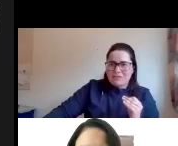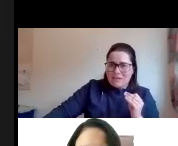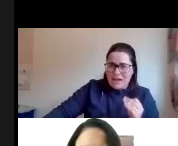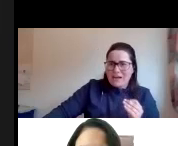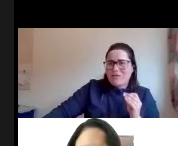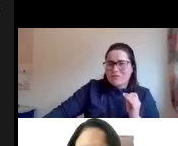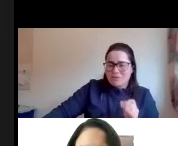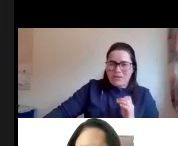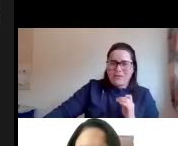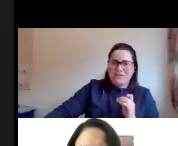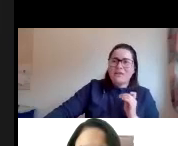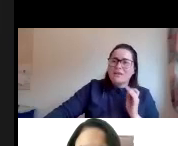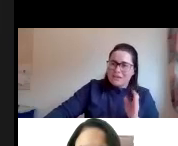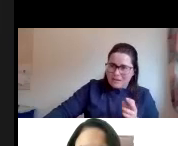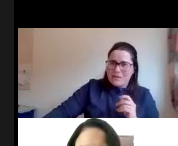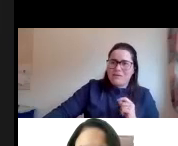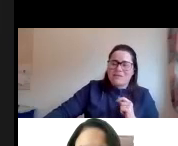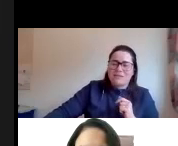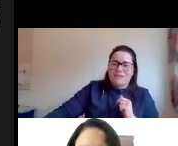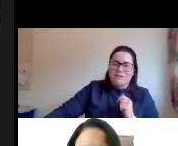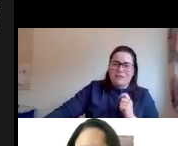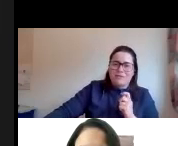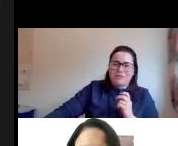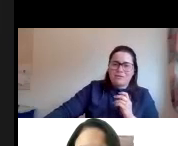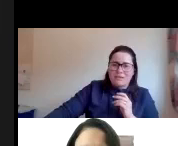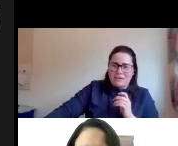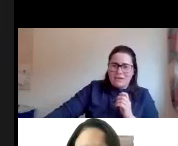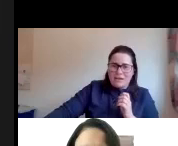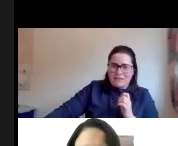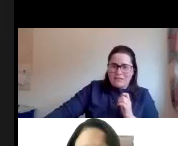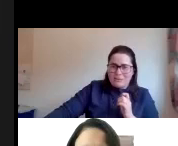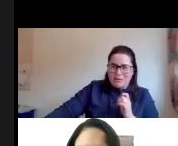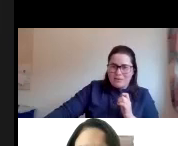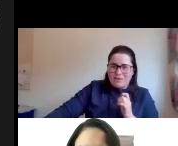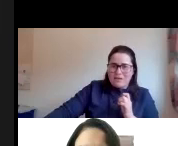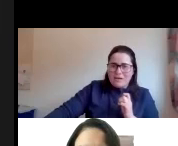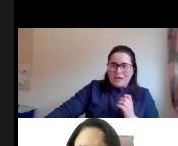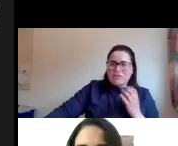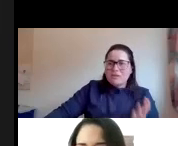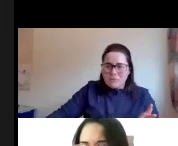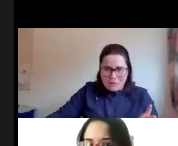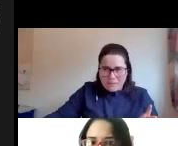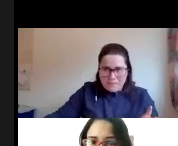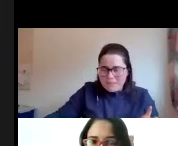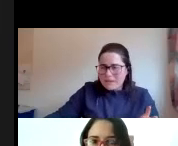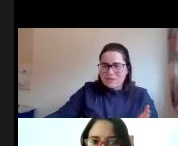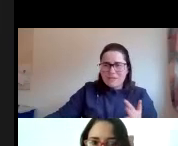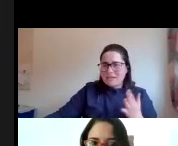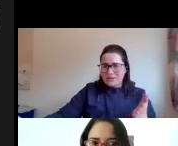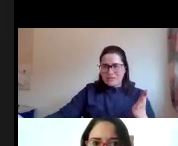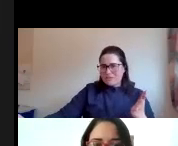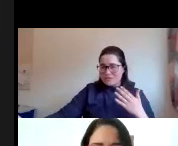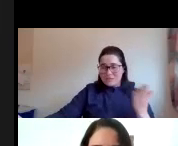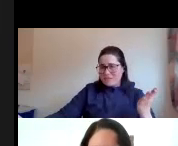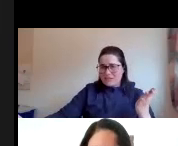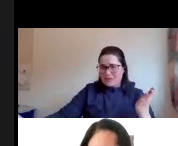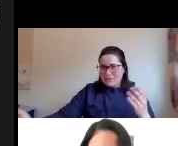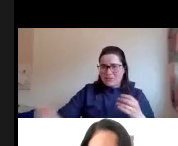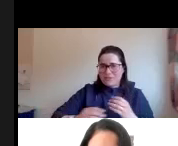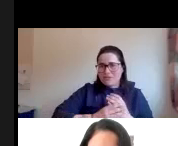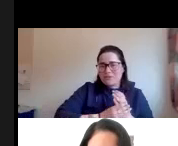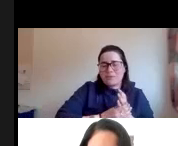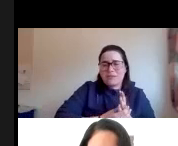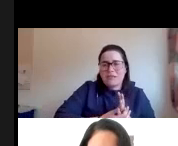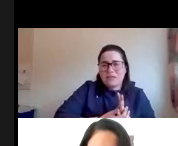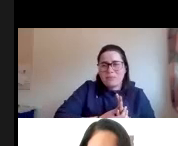florecimientos de alga o fitoplancton, que también les voy a enseñar unas fotos que llega hasta 4. Entonces, de nuevo, los indicadores, estos 3 indicadores